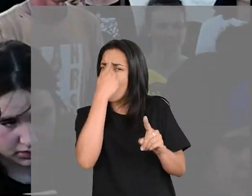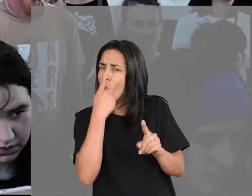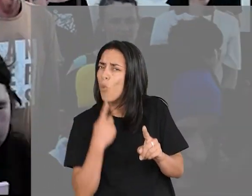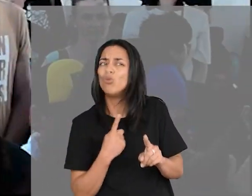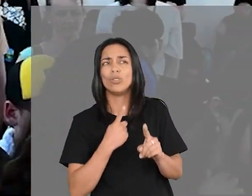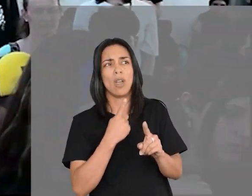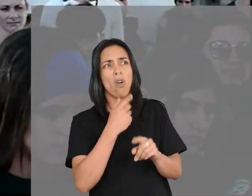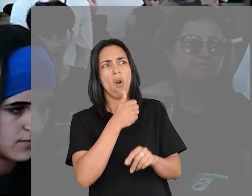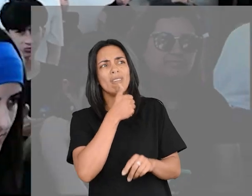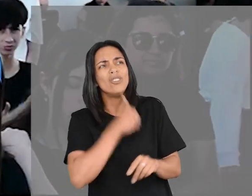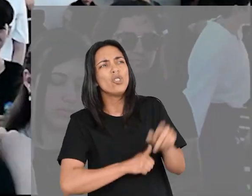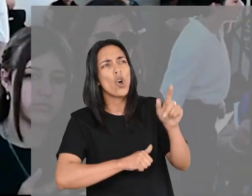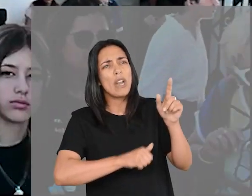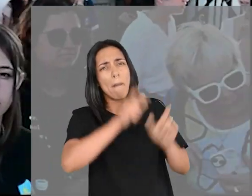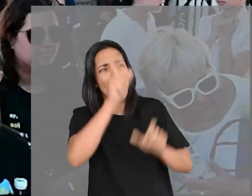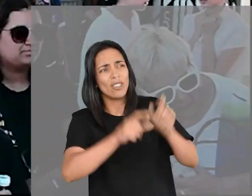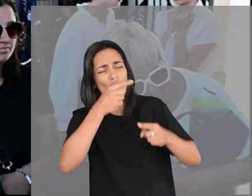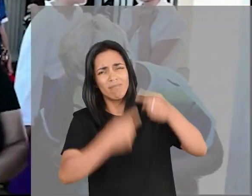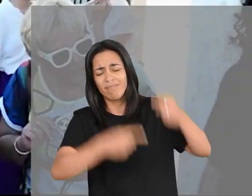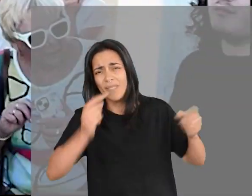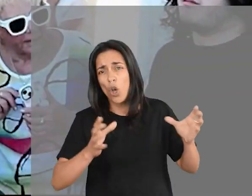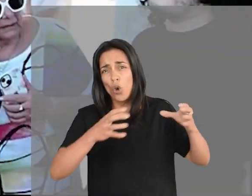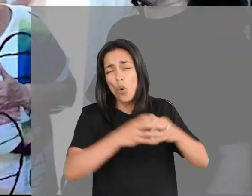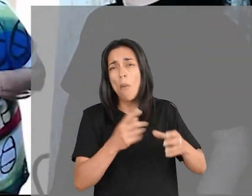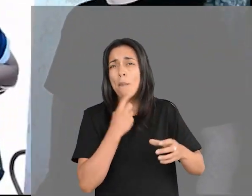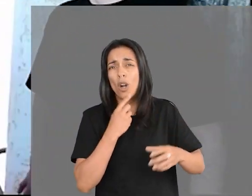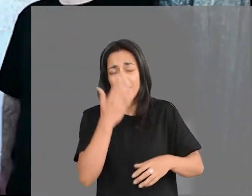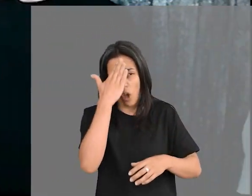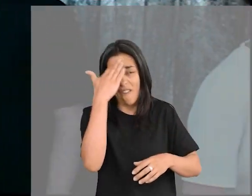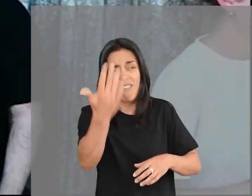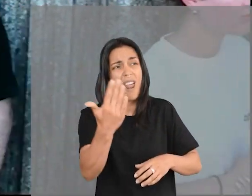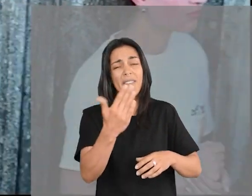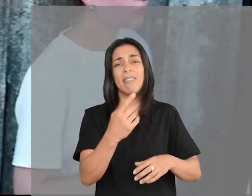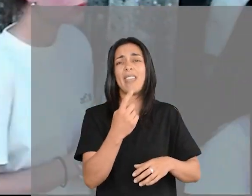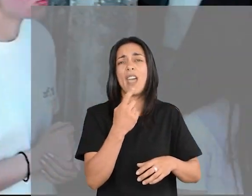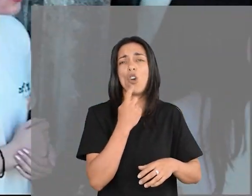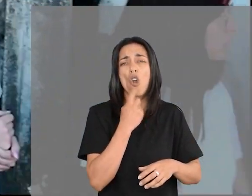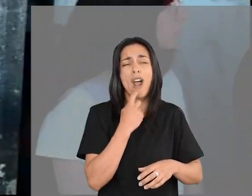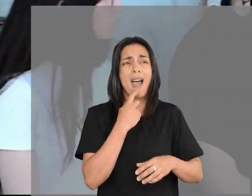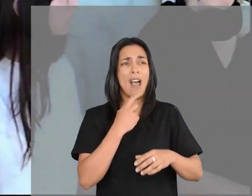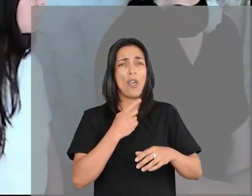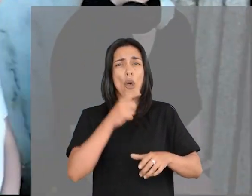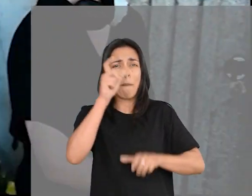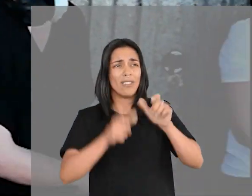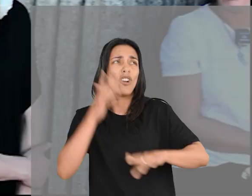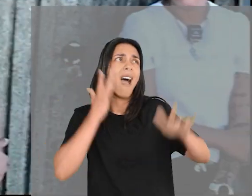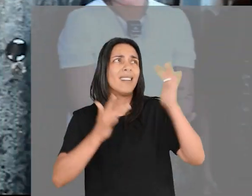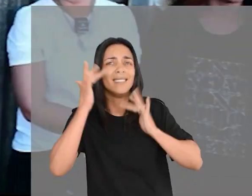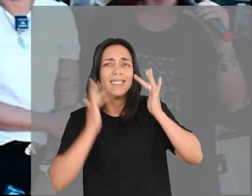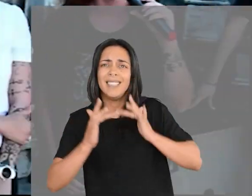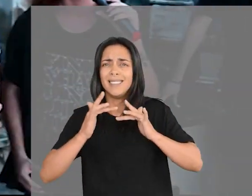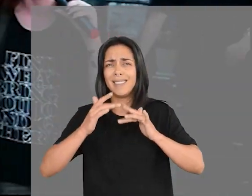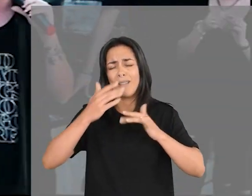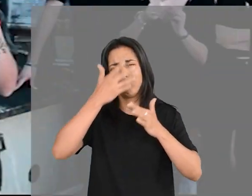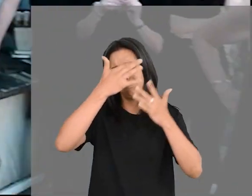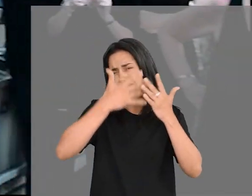personas de muchos partidos políticos, colorados, blancos, del frente, artistas, trabajadores, obreros, hemos visto de todo. Así que bueno, más que un cementerio es un